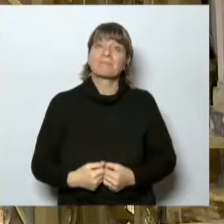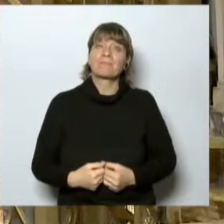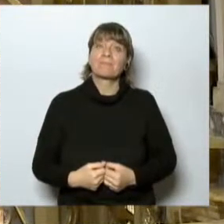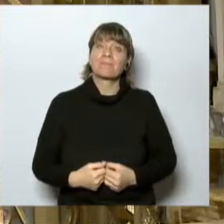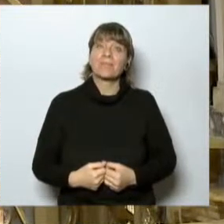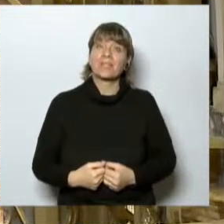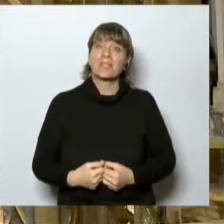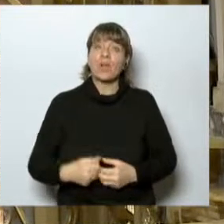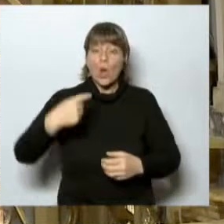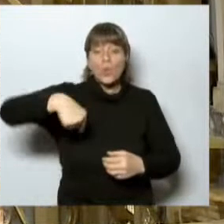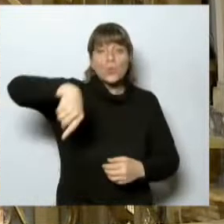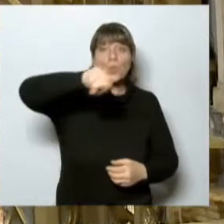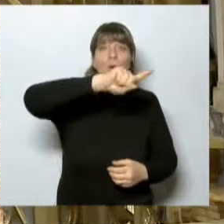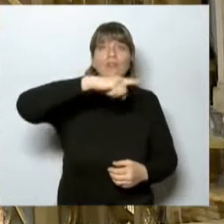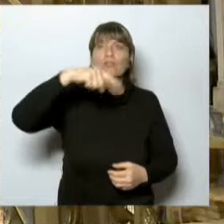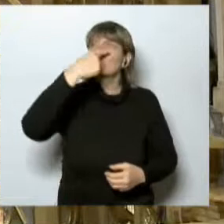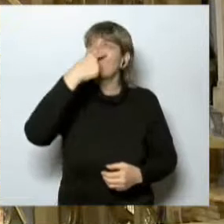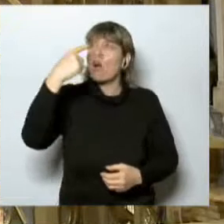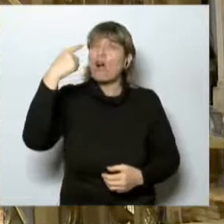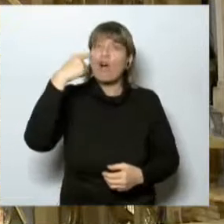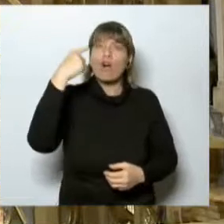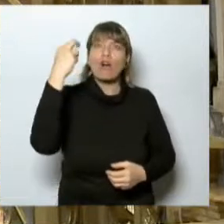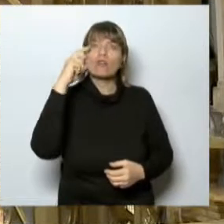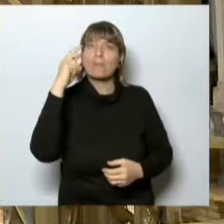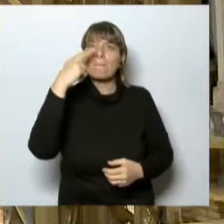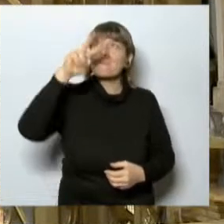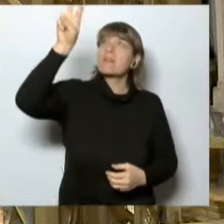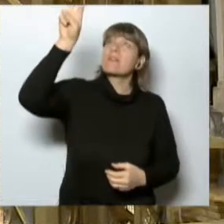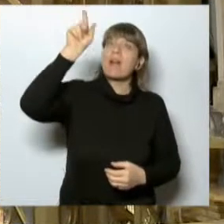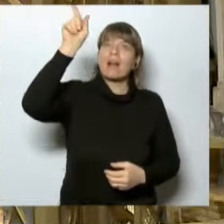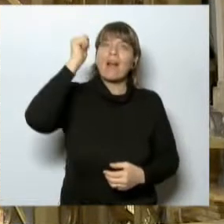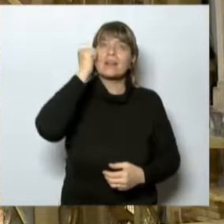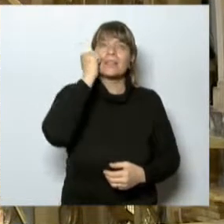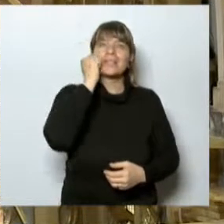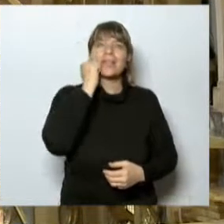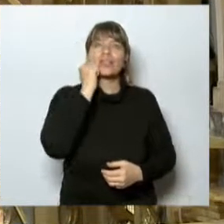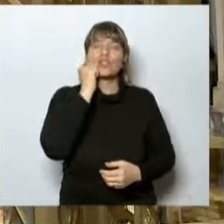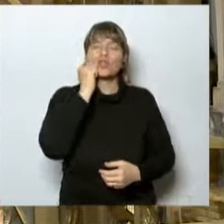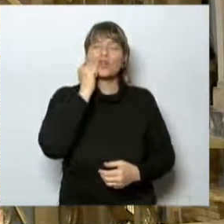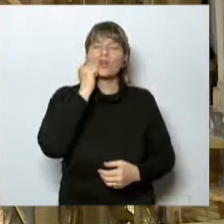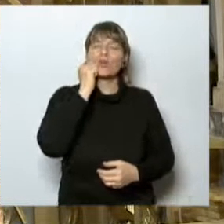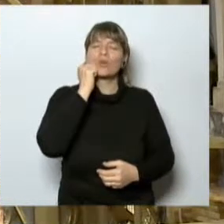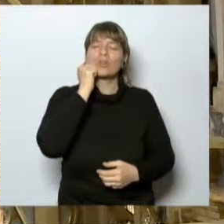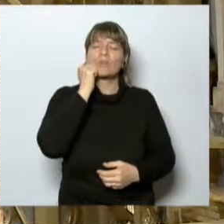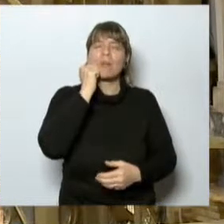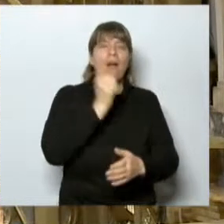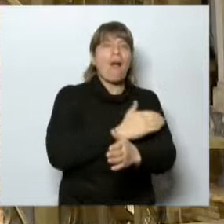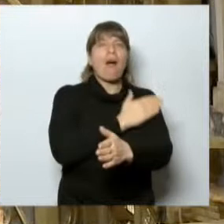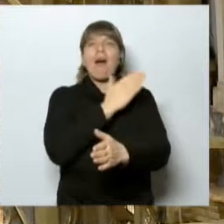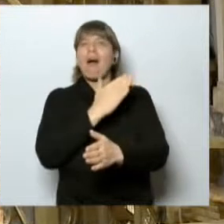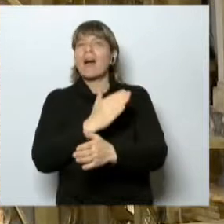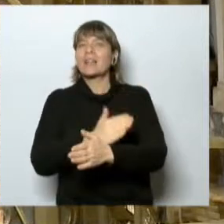Nuestros ojos miran al Señor hasta que